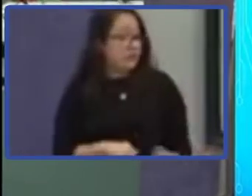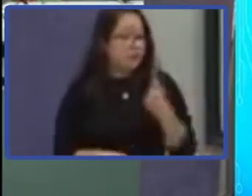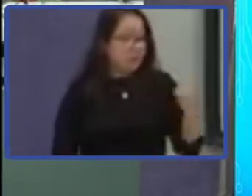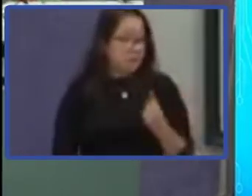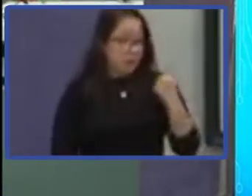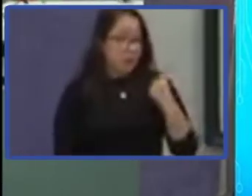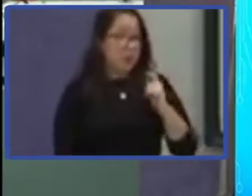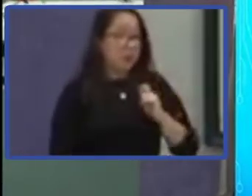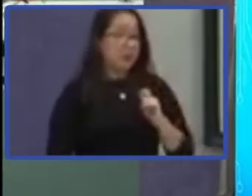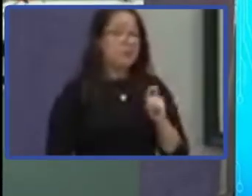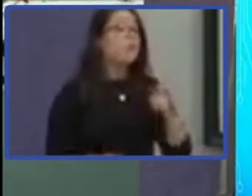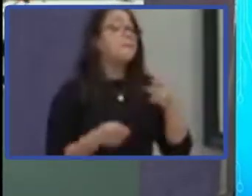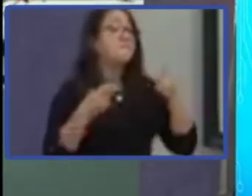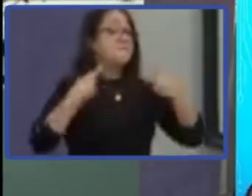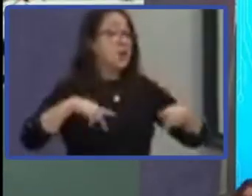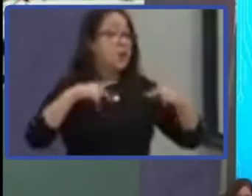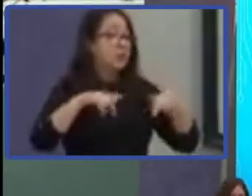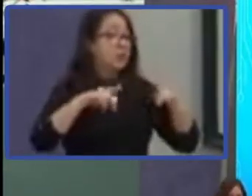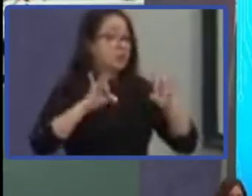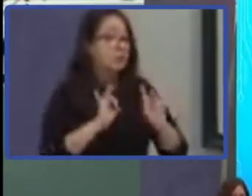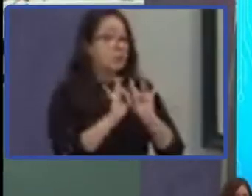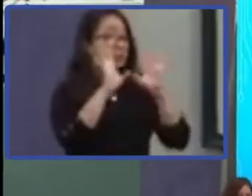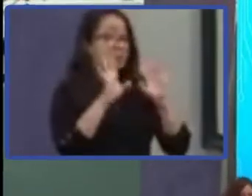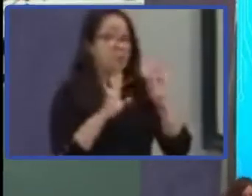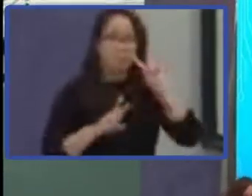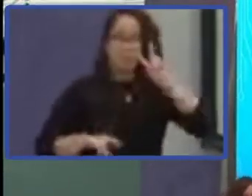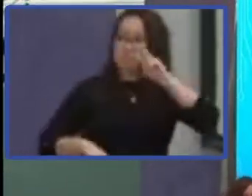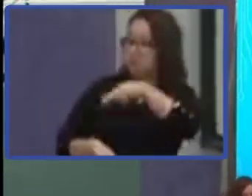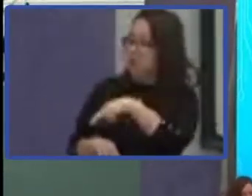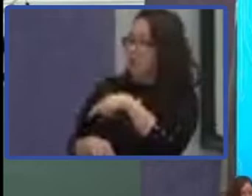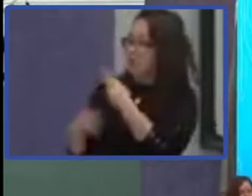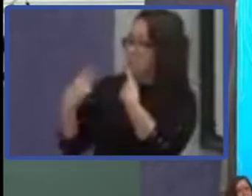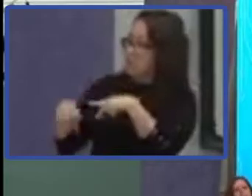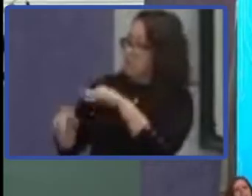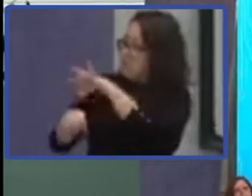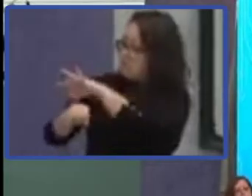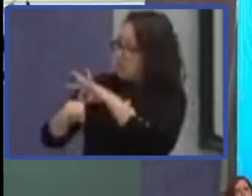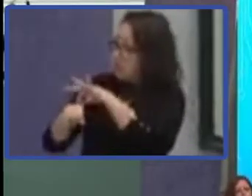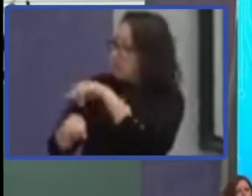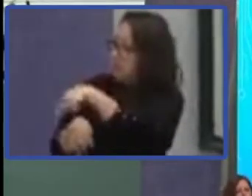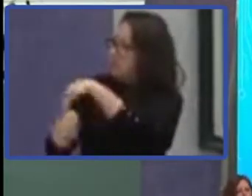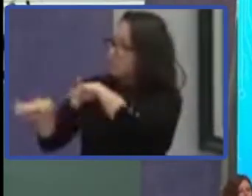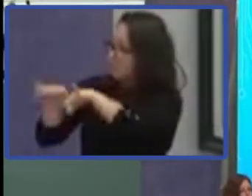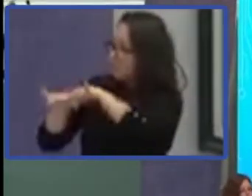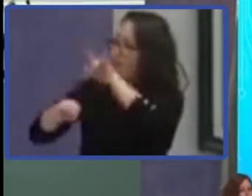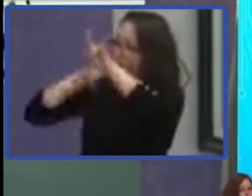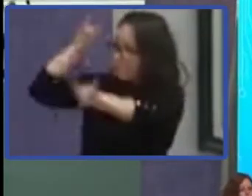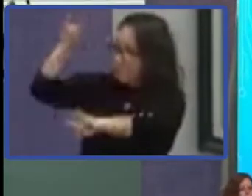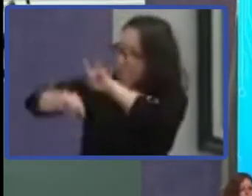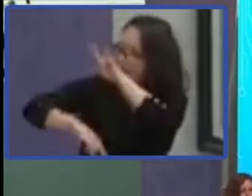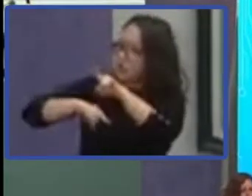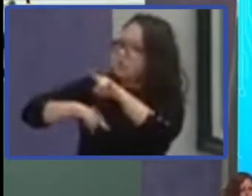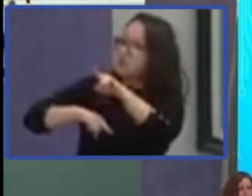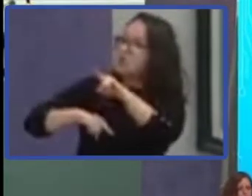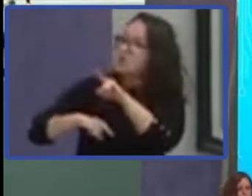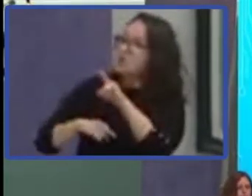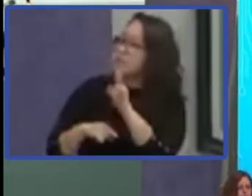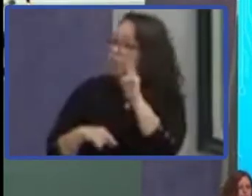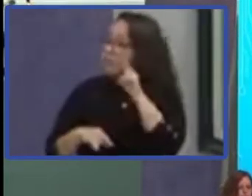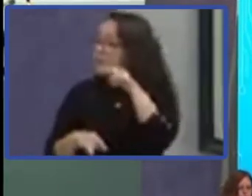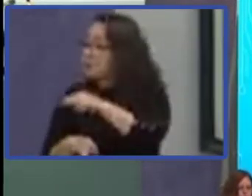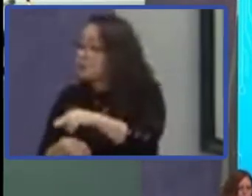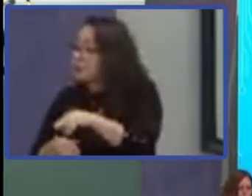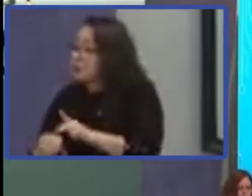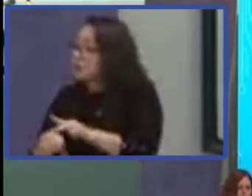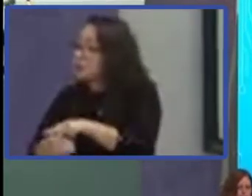llegue a ver este hombre tatuado que de hecho trabaja en una feria puede ver su propia muerte en uno de los